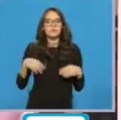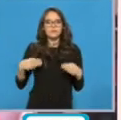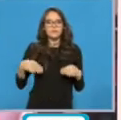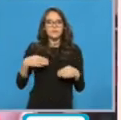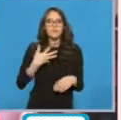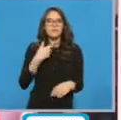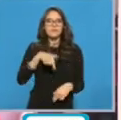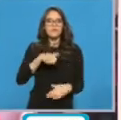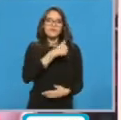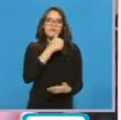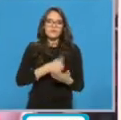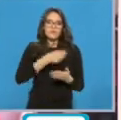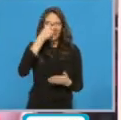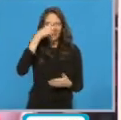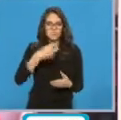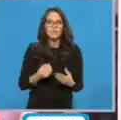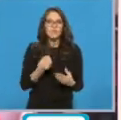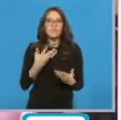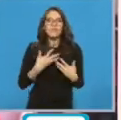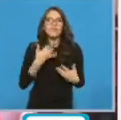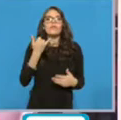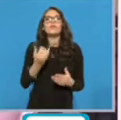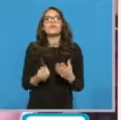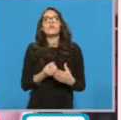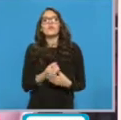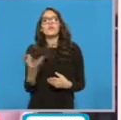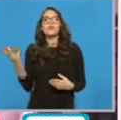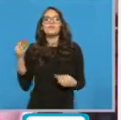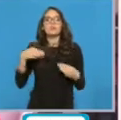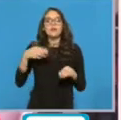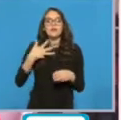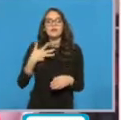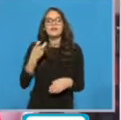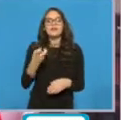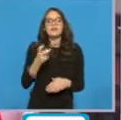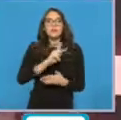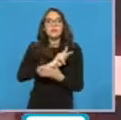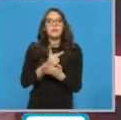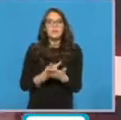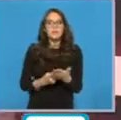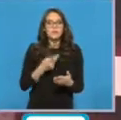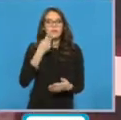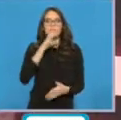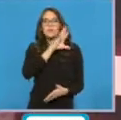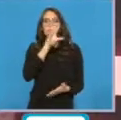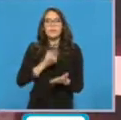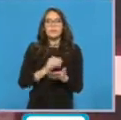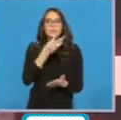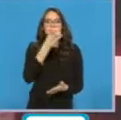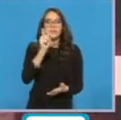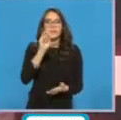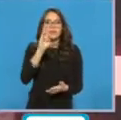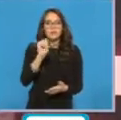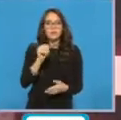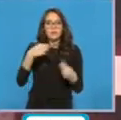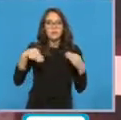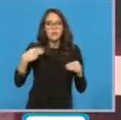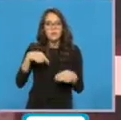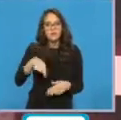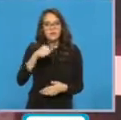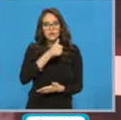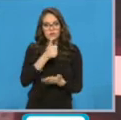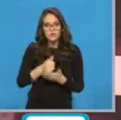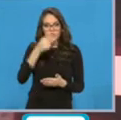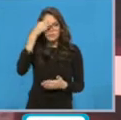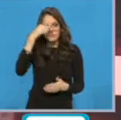hasta ahorita en cuántos mercados se ha aplicado este programa? Mira, hay 329 mercados públicos en la Ciudad de México.